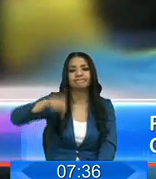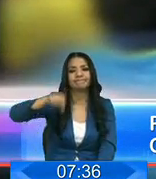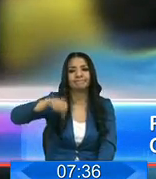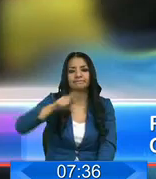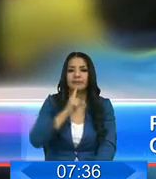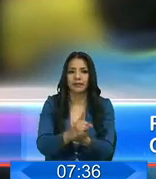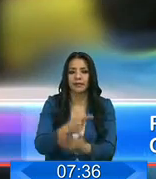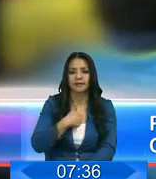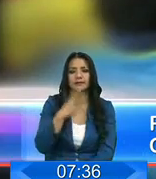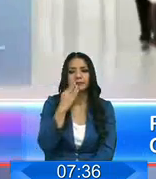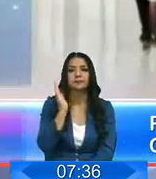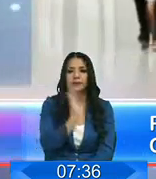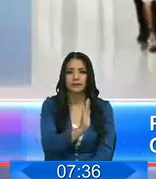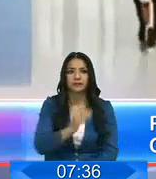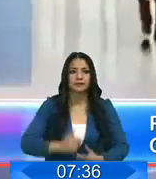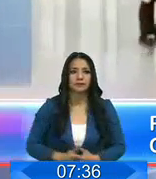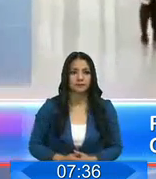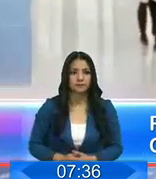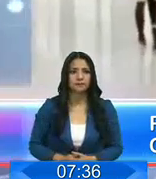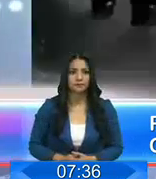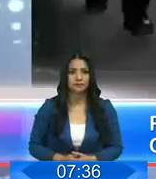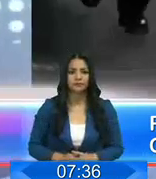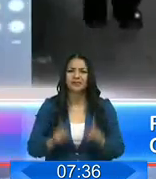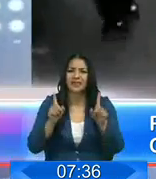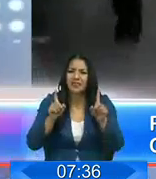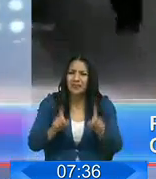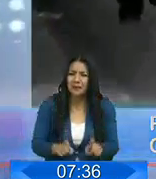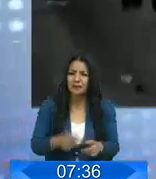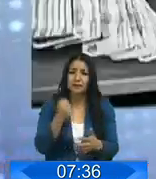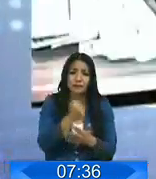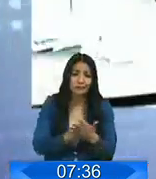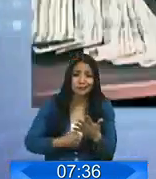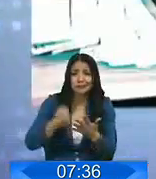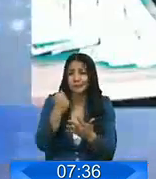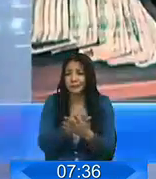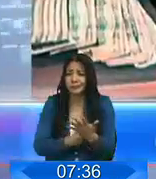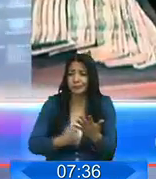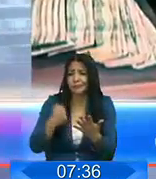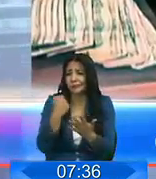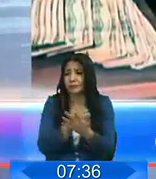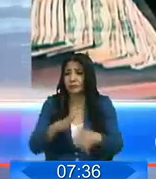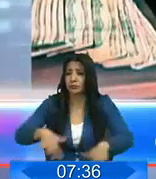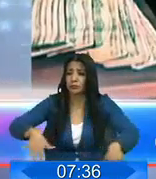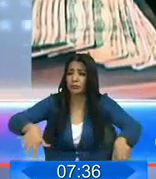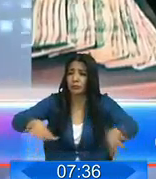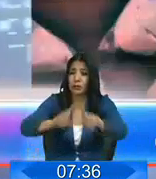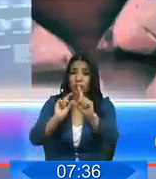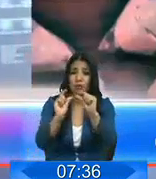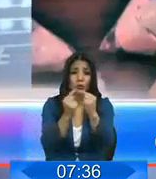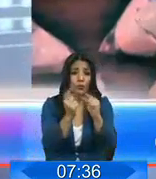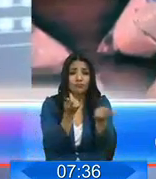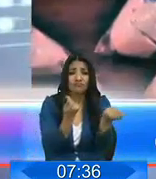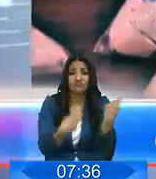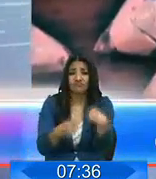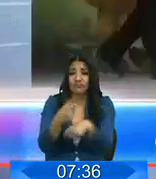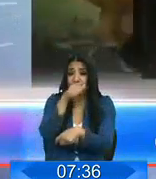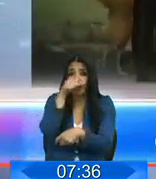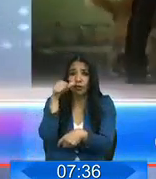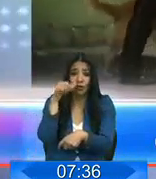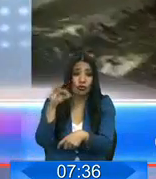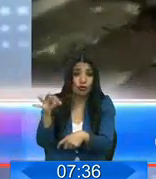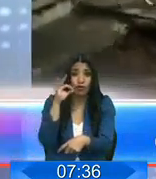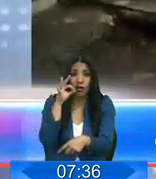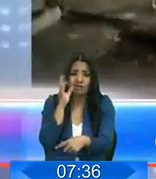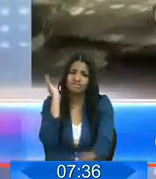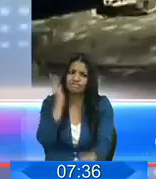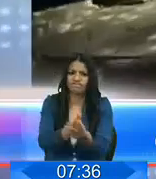ciencia y experiencia. Tenemos que darle una guerra a bala a los que venden, porque si no